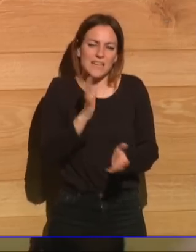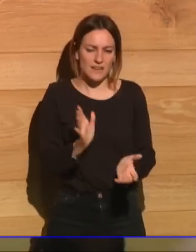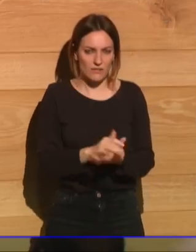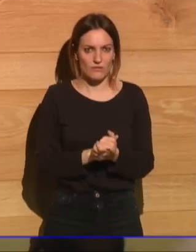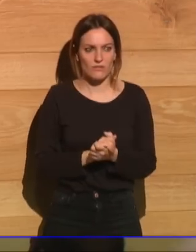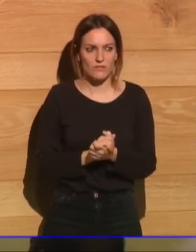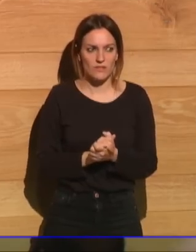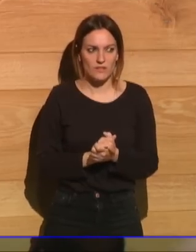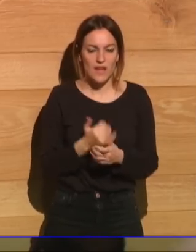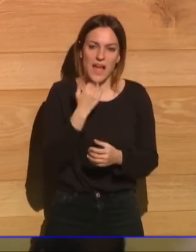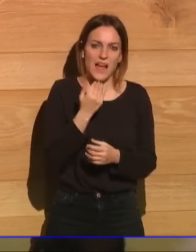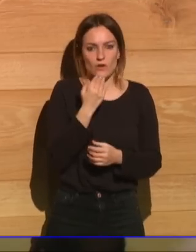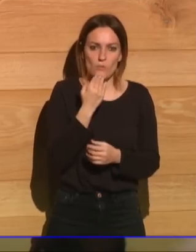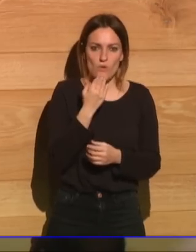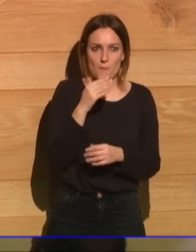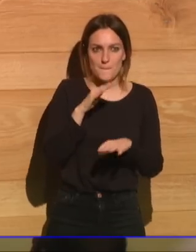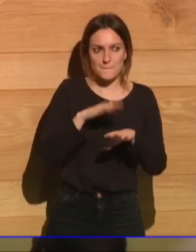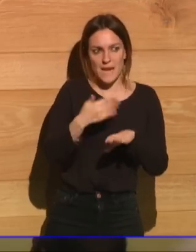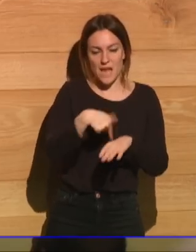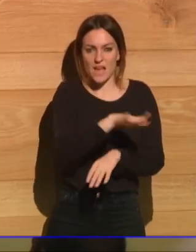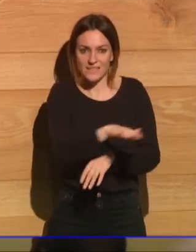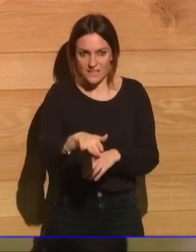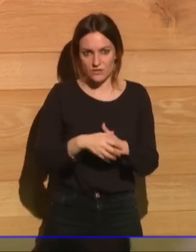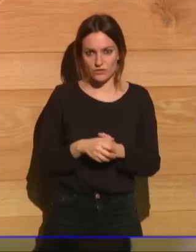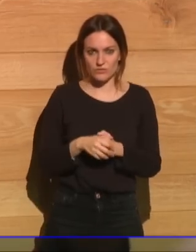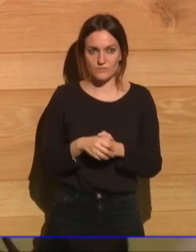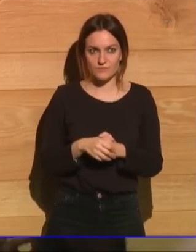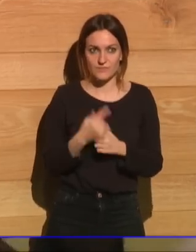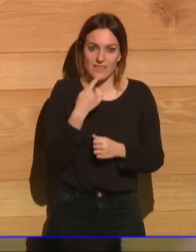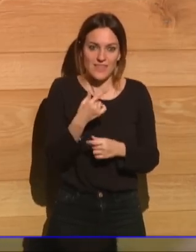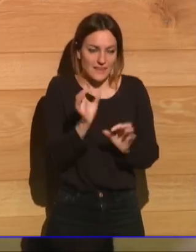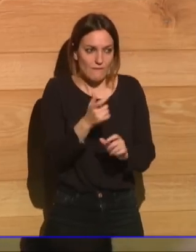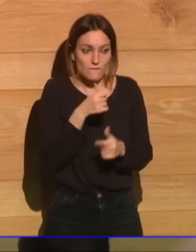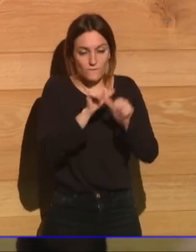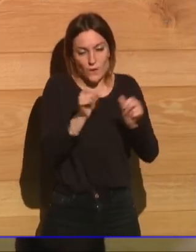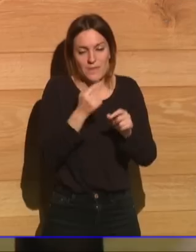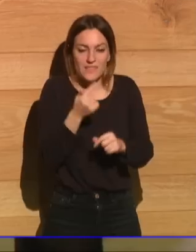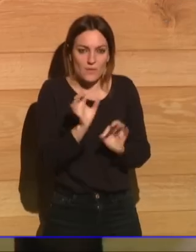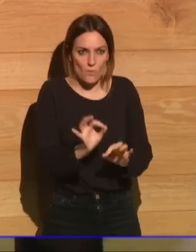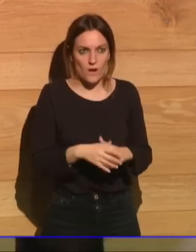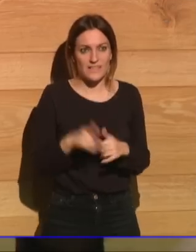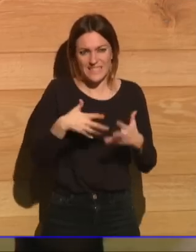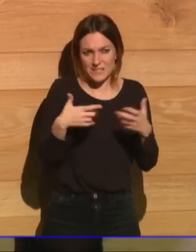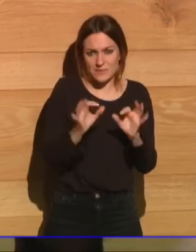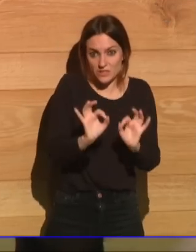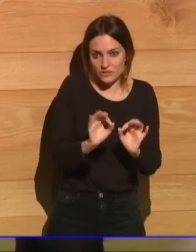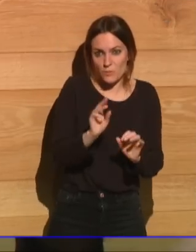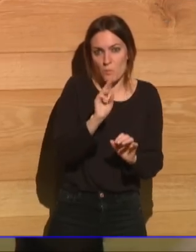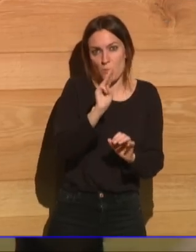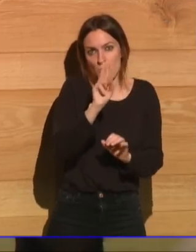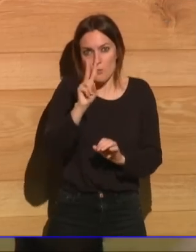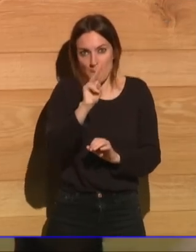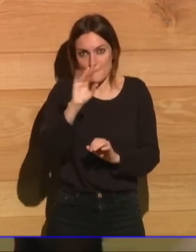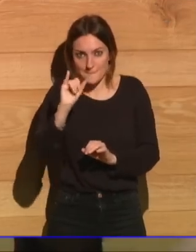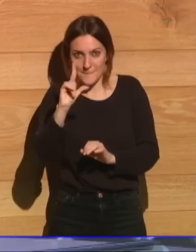es todo puppy love, ¿cómo se diría en castellano? Puppy love. Sí, pupilo. Sí, se dice pupilo. igual. Bueno, Sí, puedes cambiar a hacer puppy. Es una expresión tan extendida en castellano que no